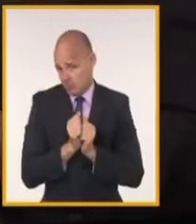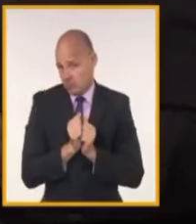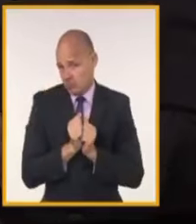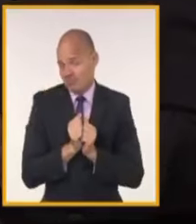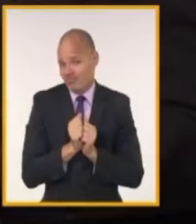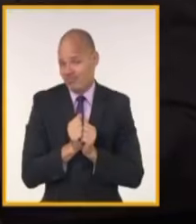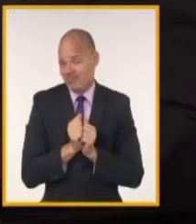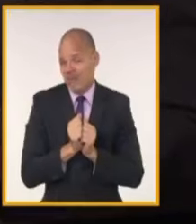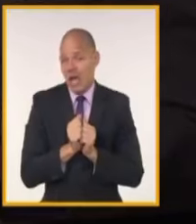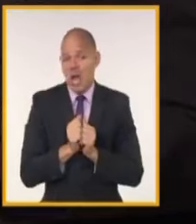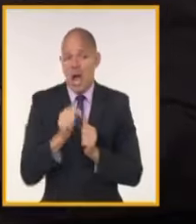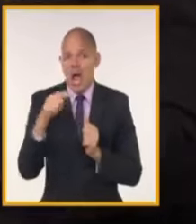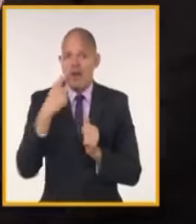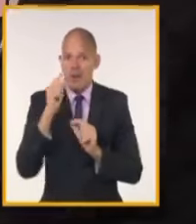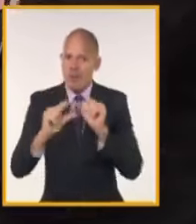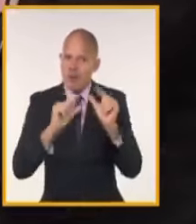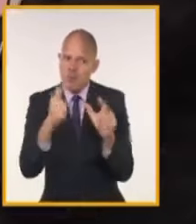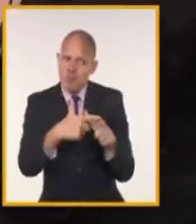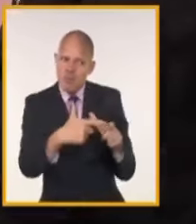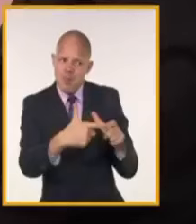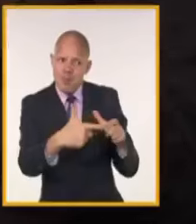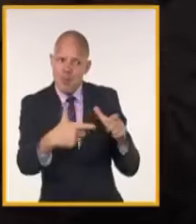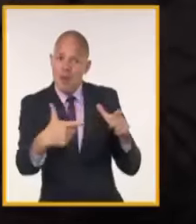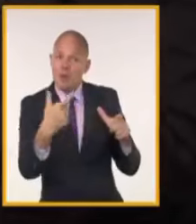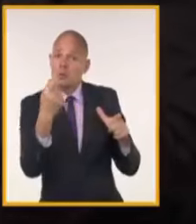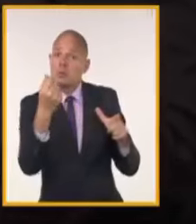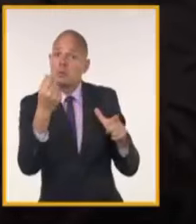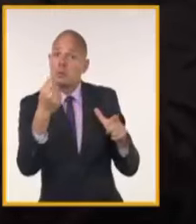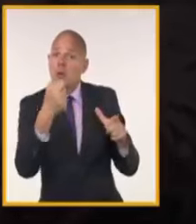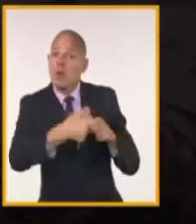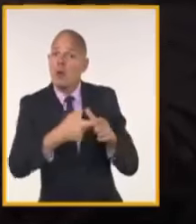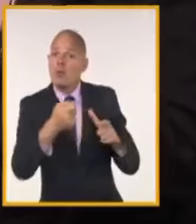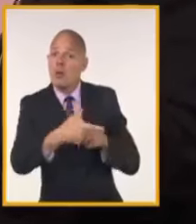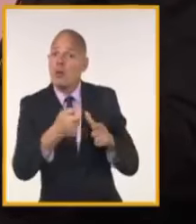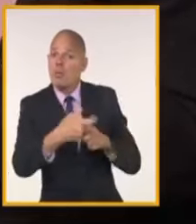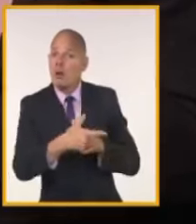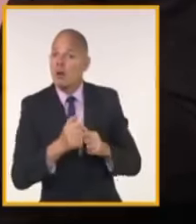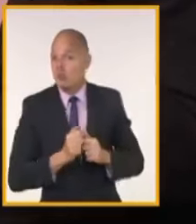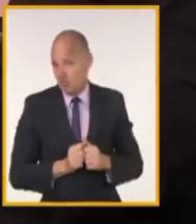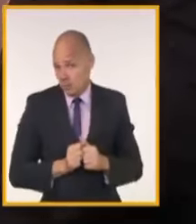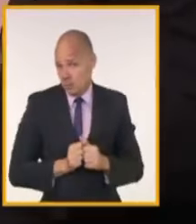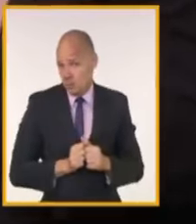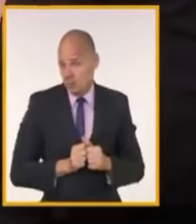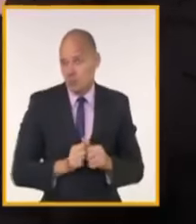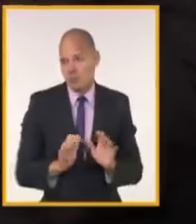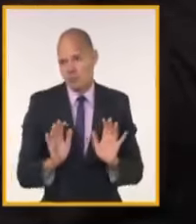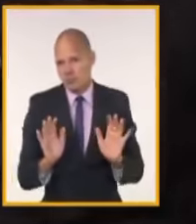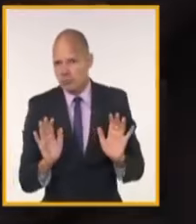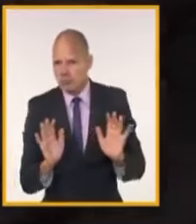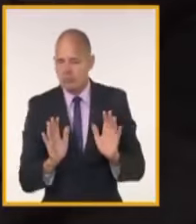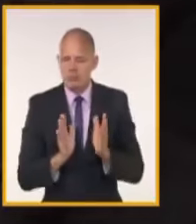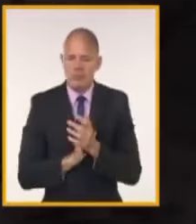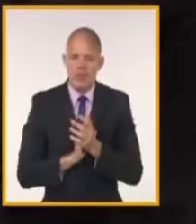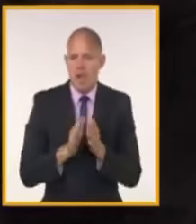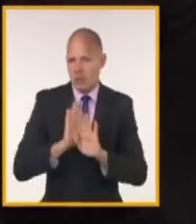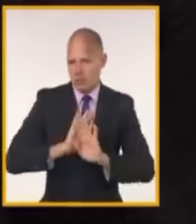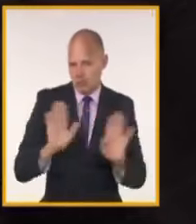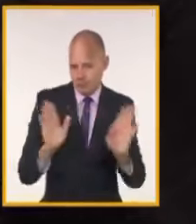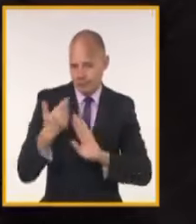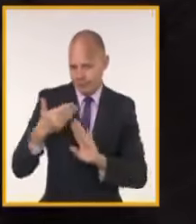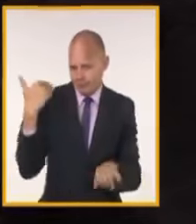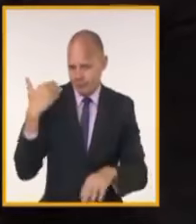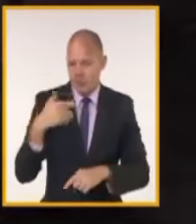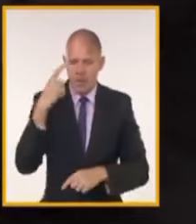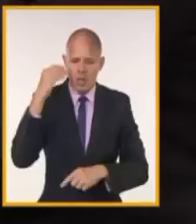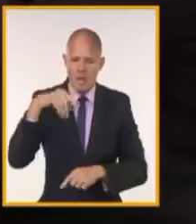hacen Bueno pero nosotros ahí hubo gente pensando analizando confeccionando una